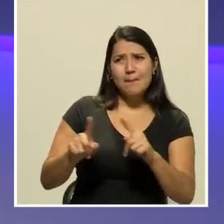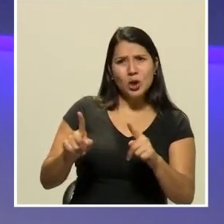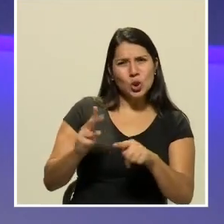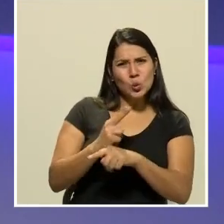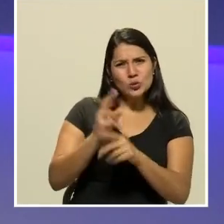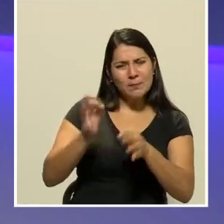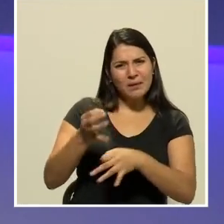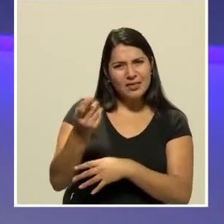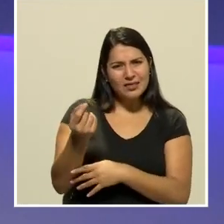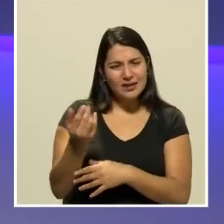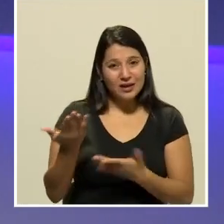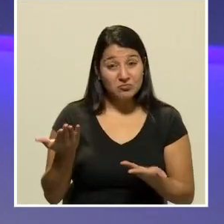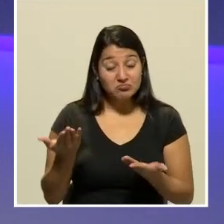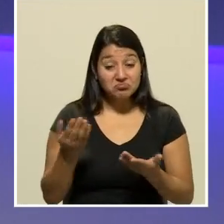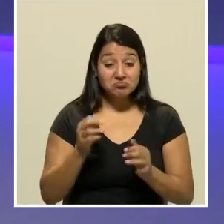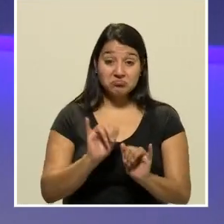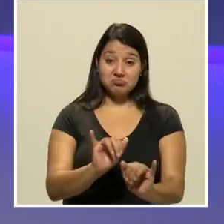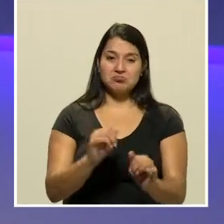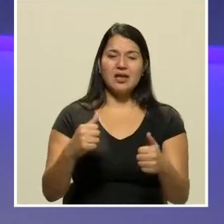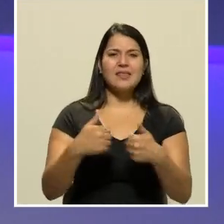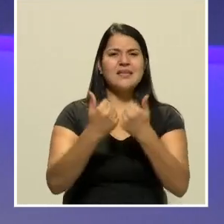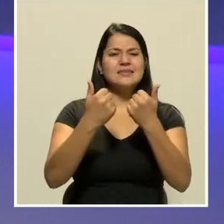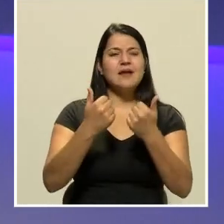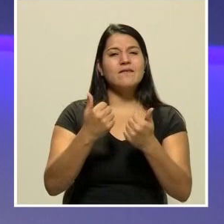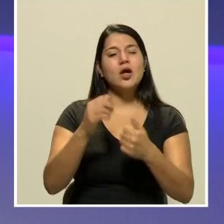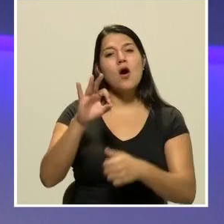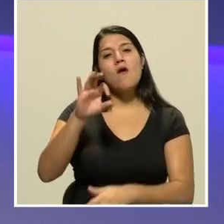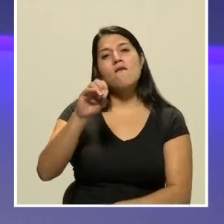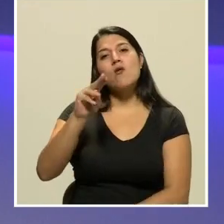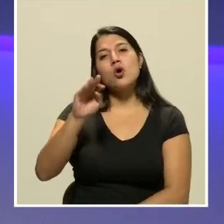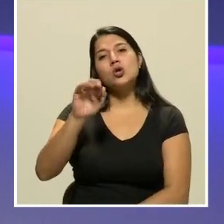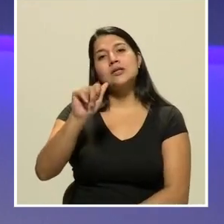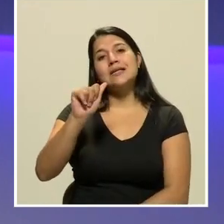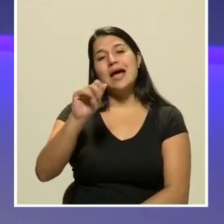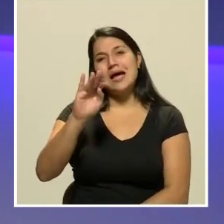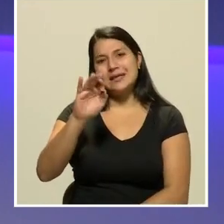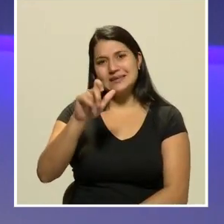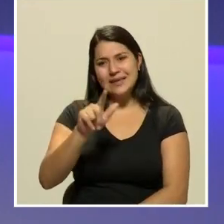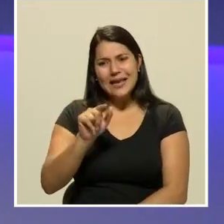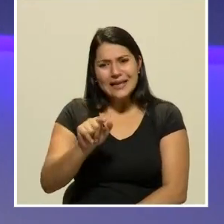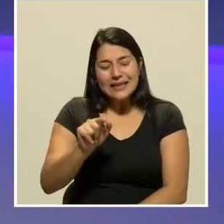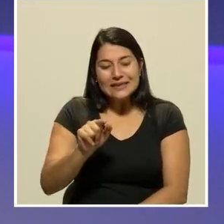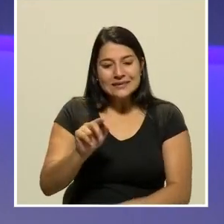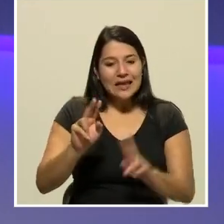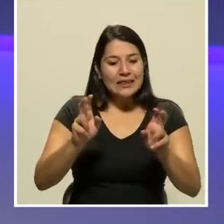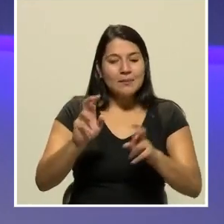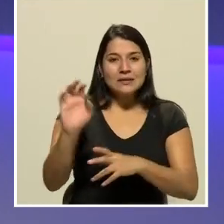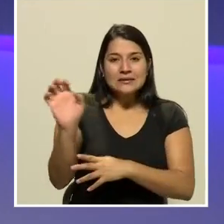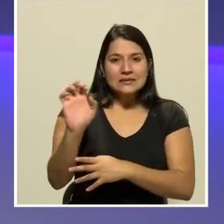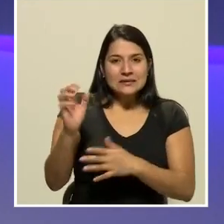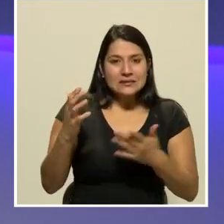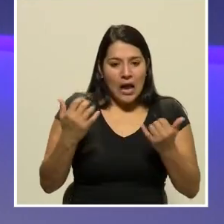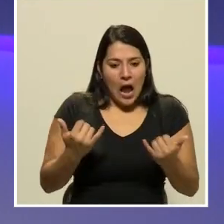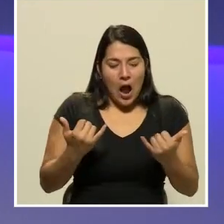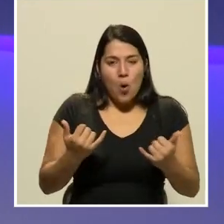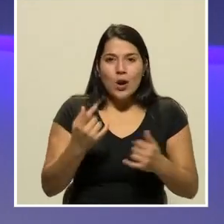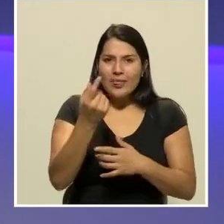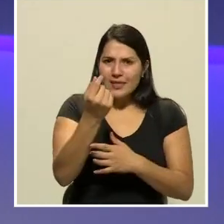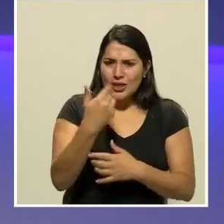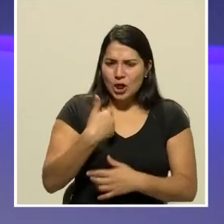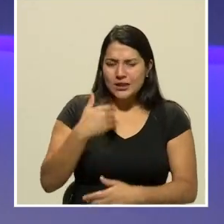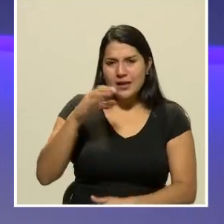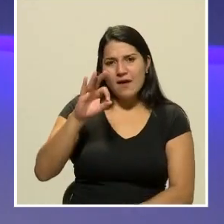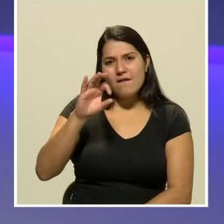aplica. Queda el desafío del Fonatel. Es una urgencia que los recursos que están en